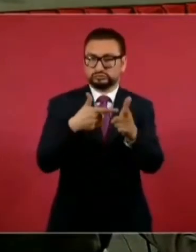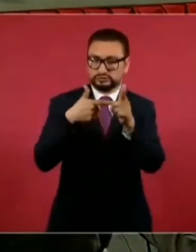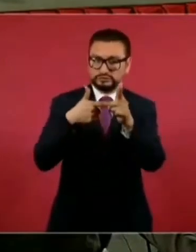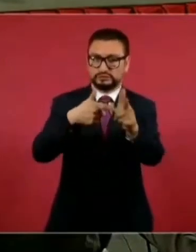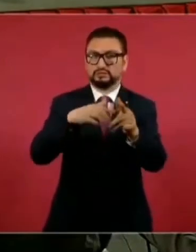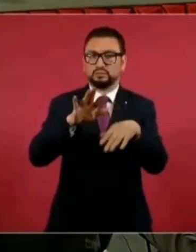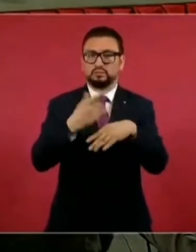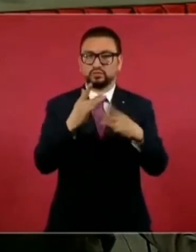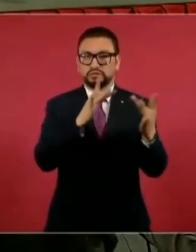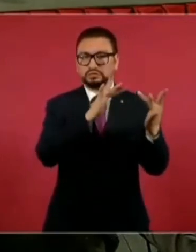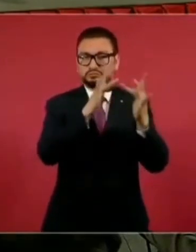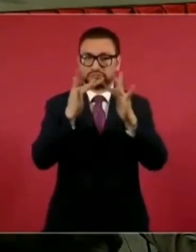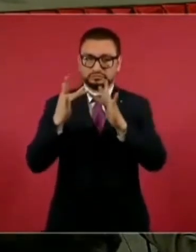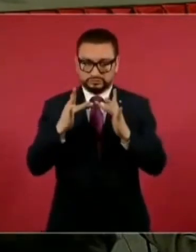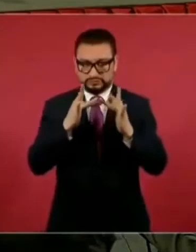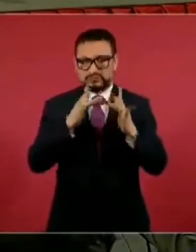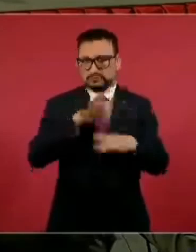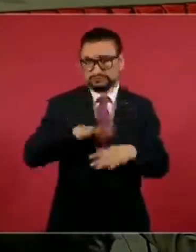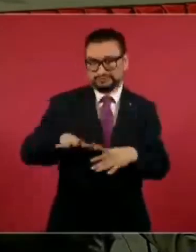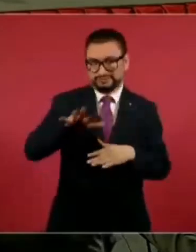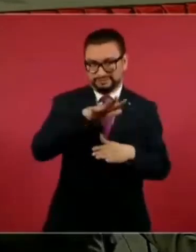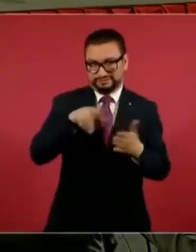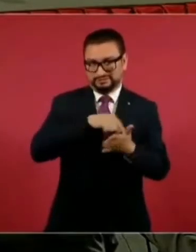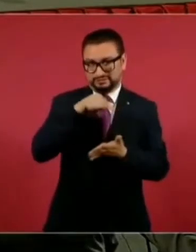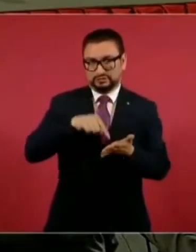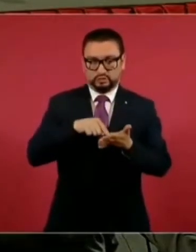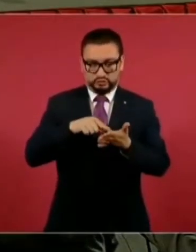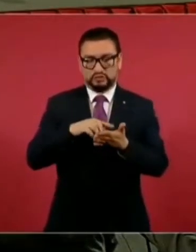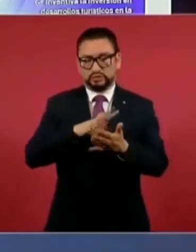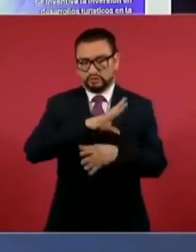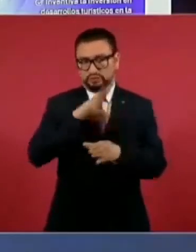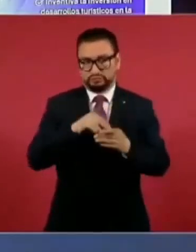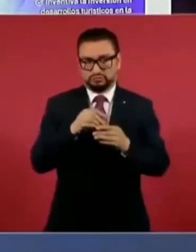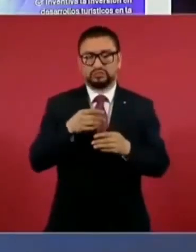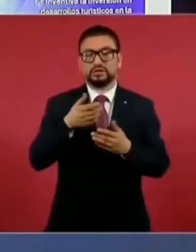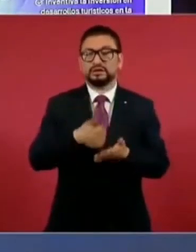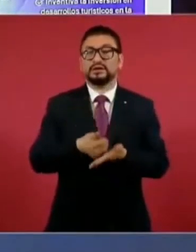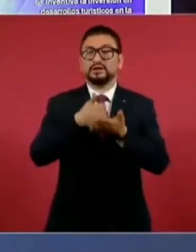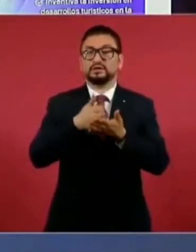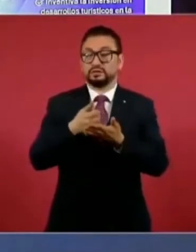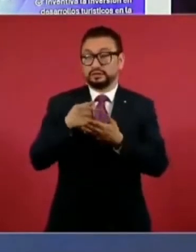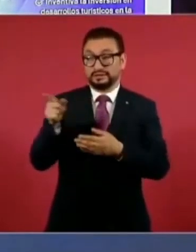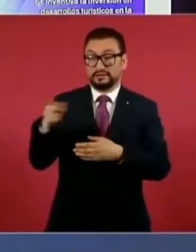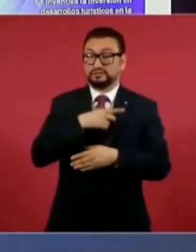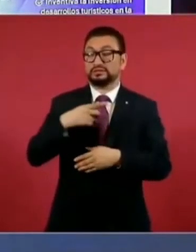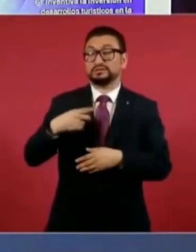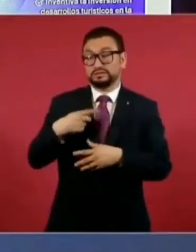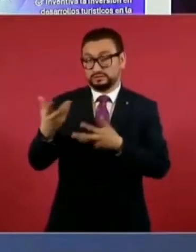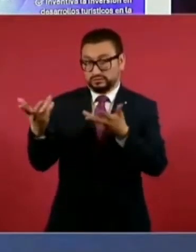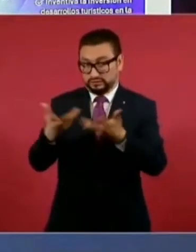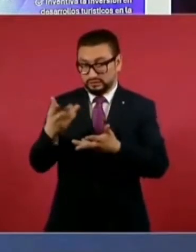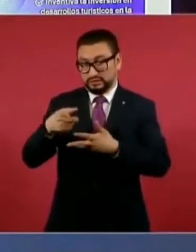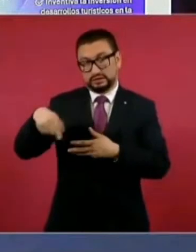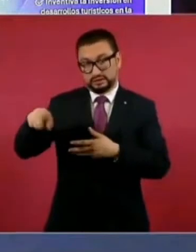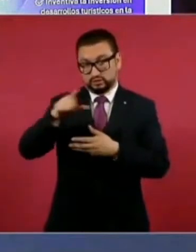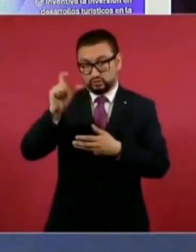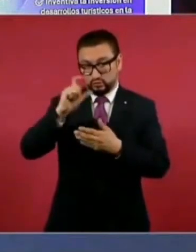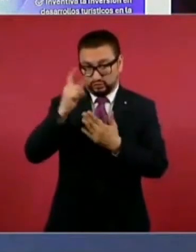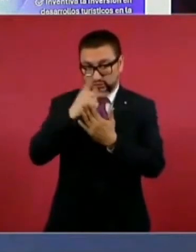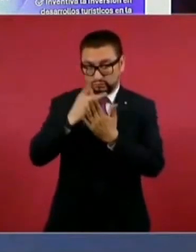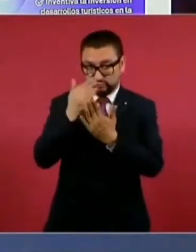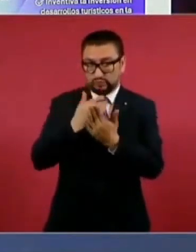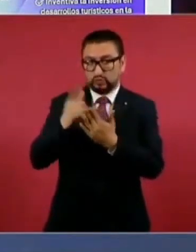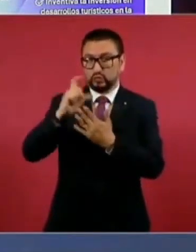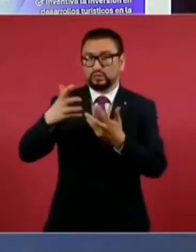flujo eléctrico en toda la zona, bueno, pues también nos va a ayudar, algo que debieron de haber hecho y haber contemplado en la planeación de